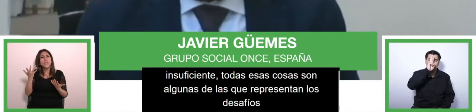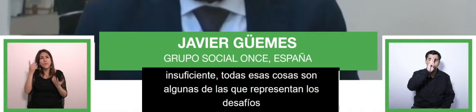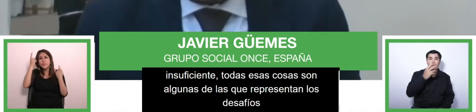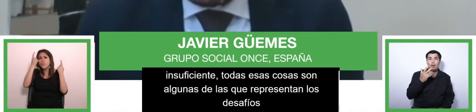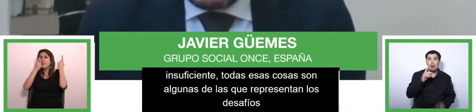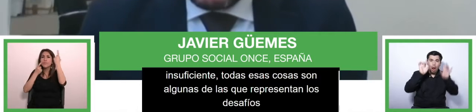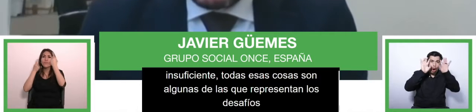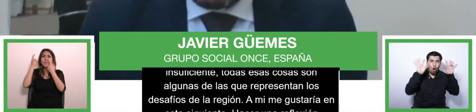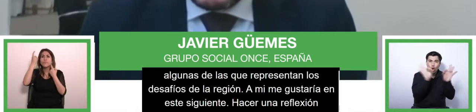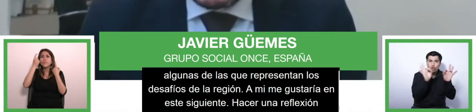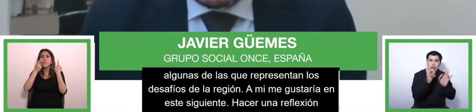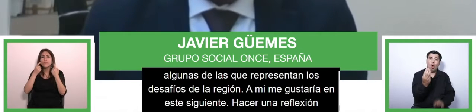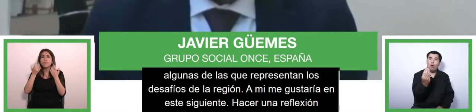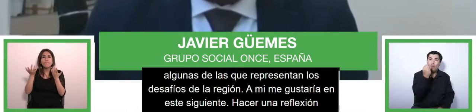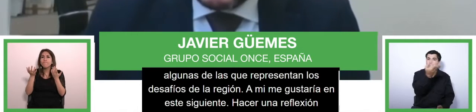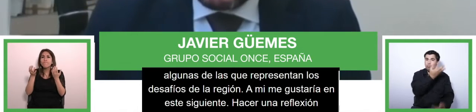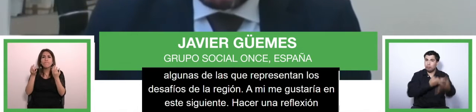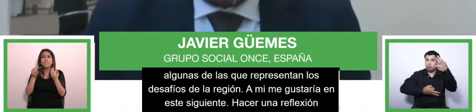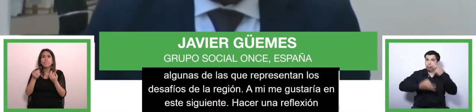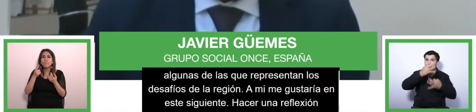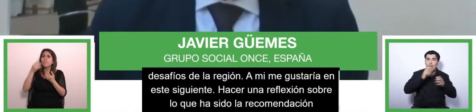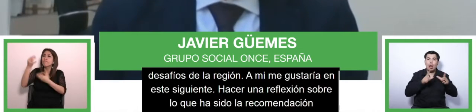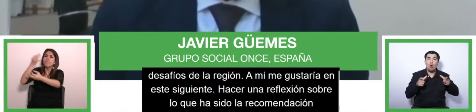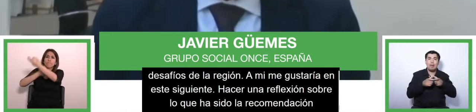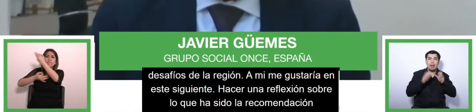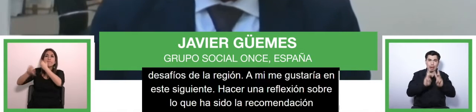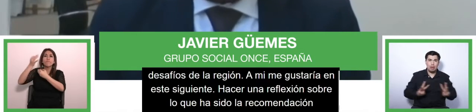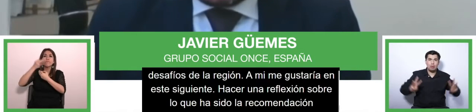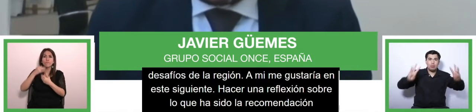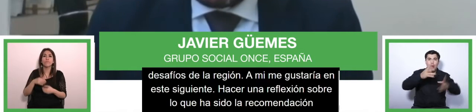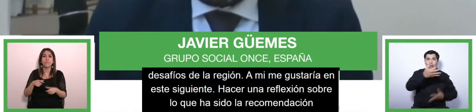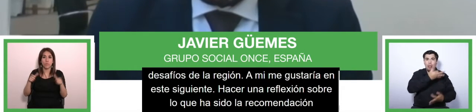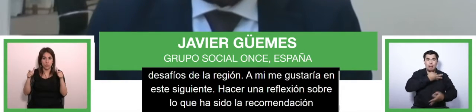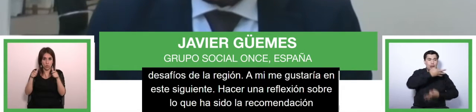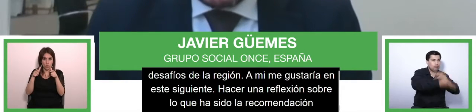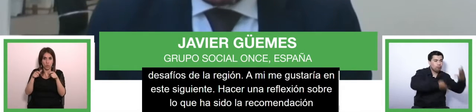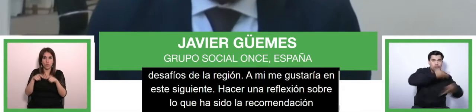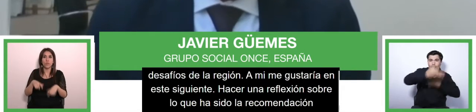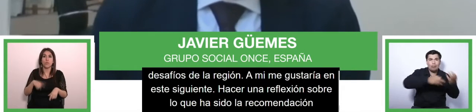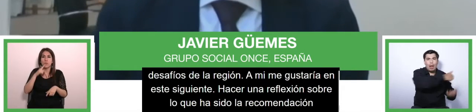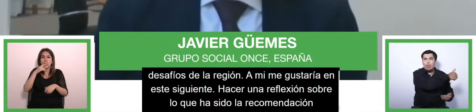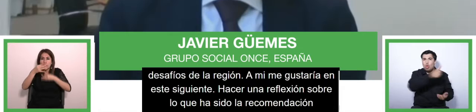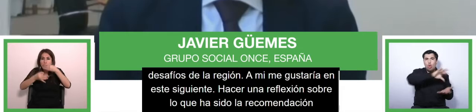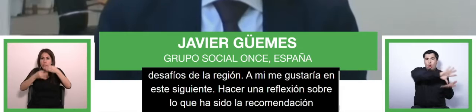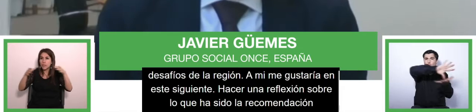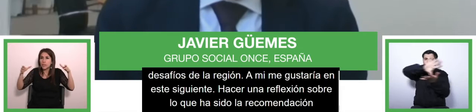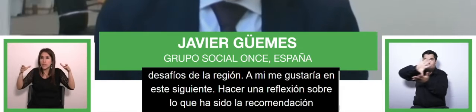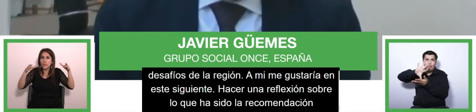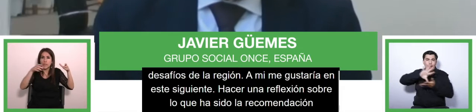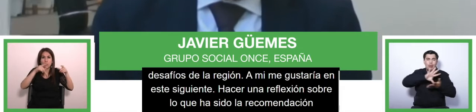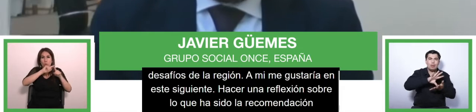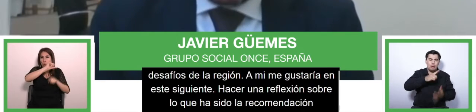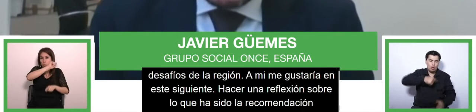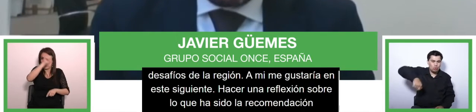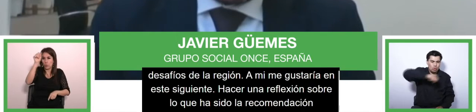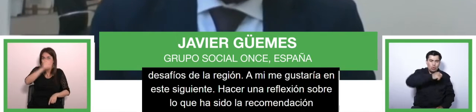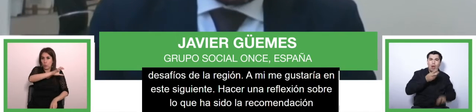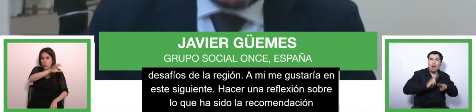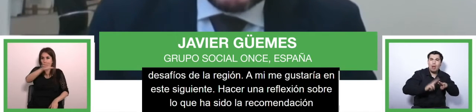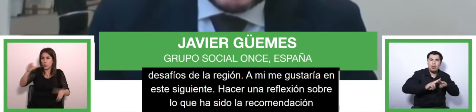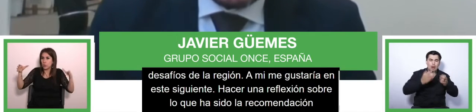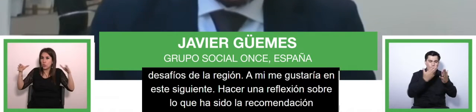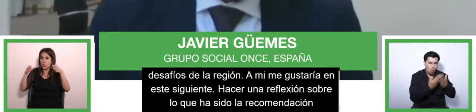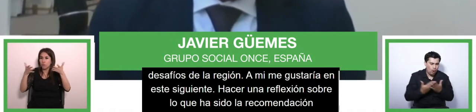recomendaciones que el Comité de Naciones Unidas ha ido haciendo a todos los países de la región. Hemos realizado un estudio para saber,